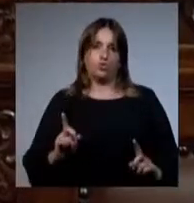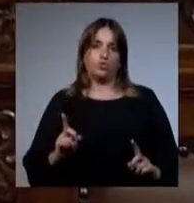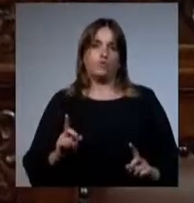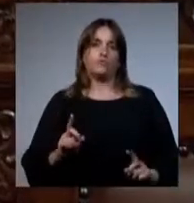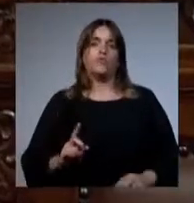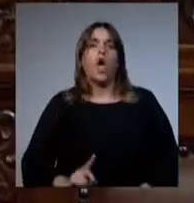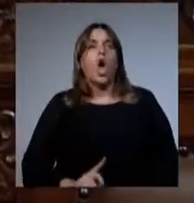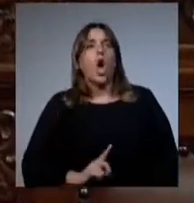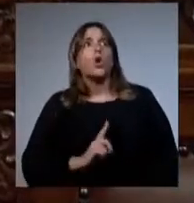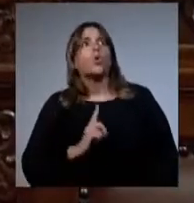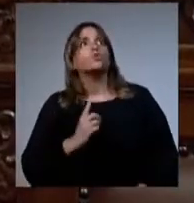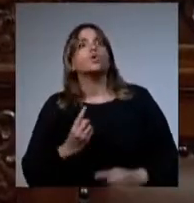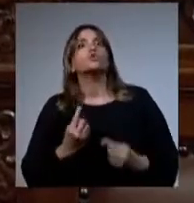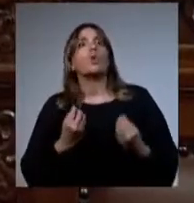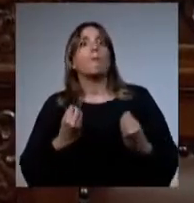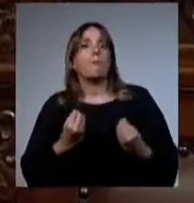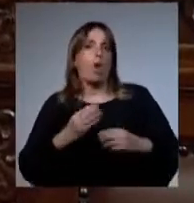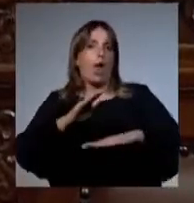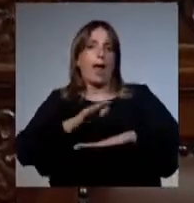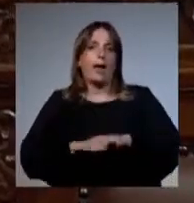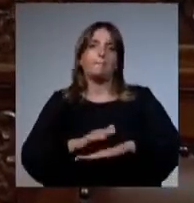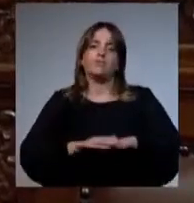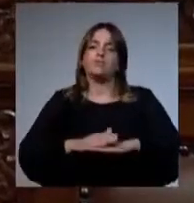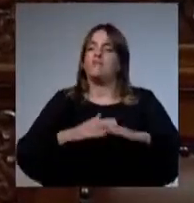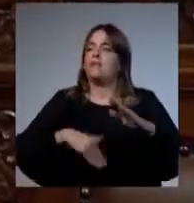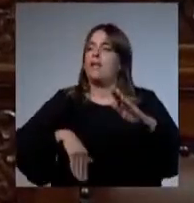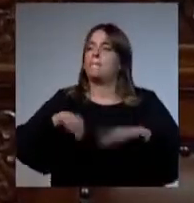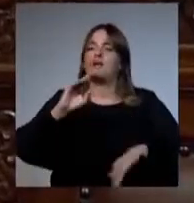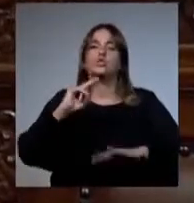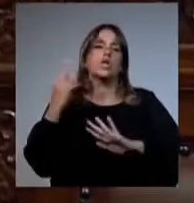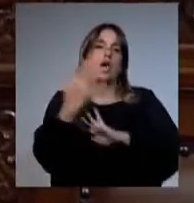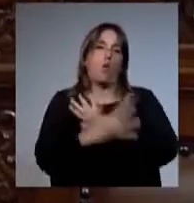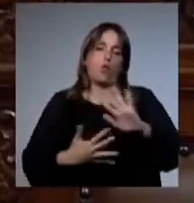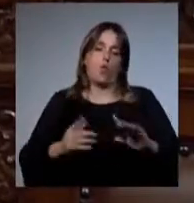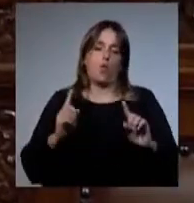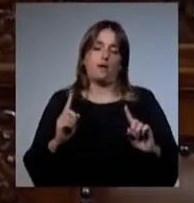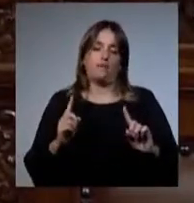por la conducta y la responsabilidad de la gran mayoría de los uruguayos.